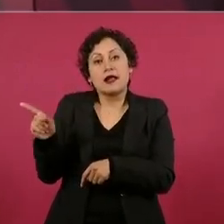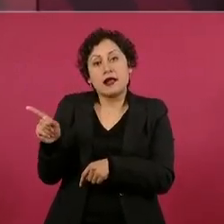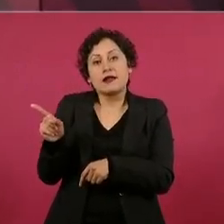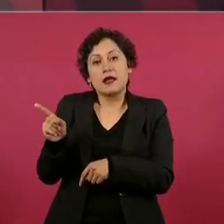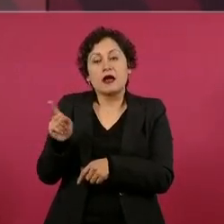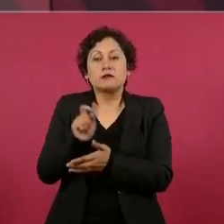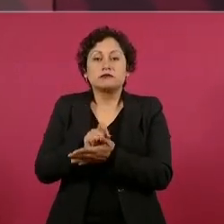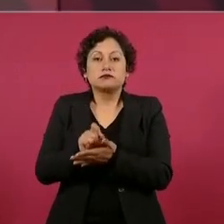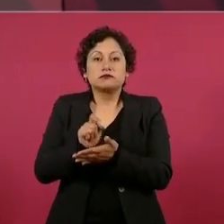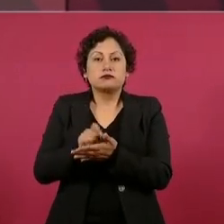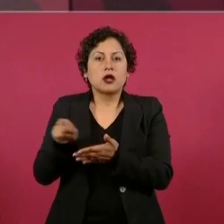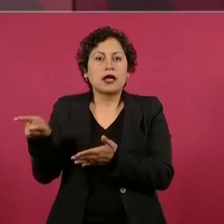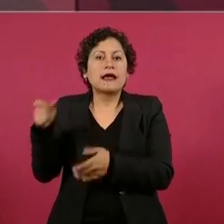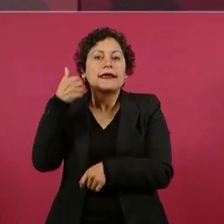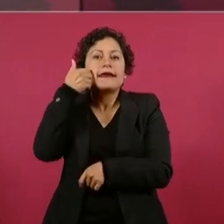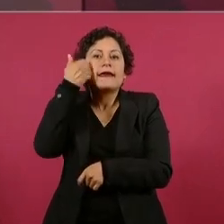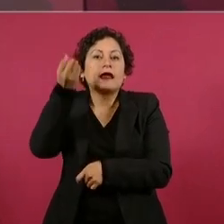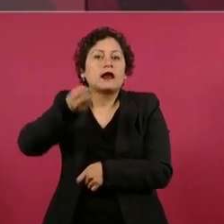discursos.